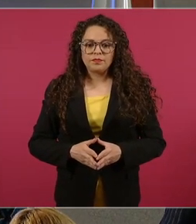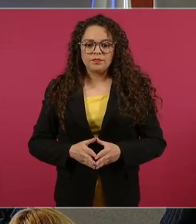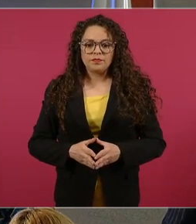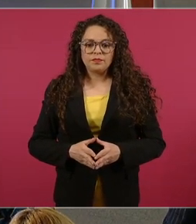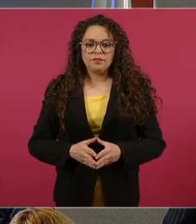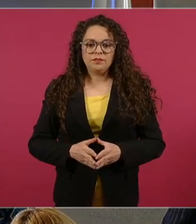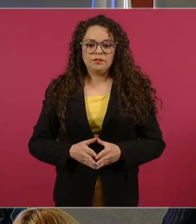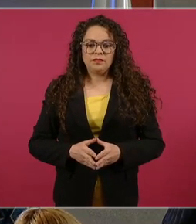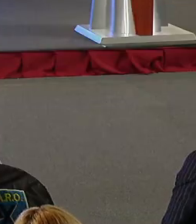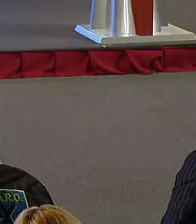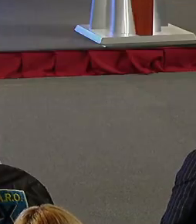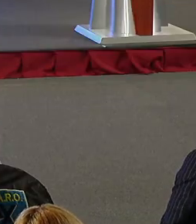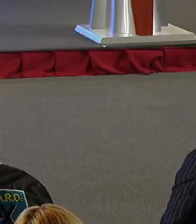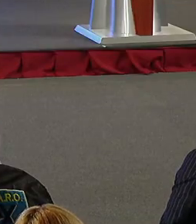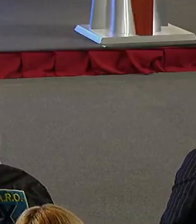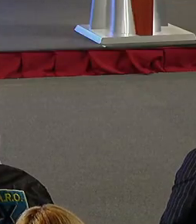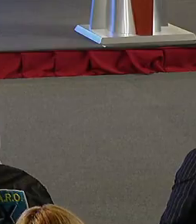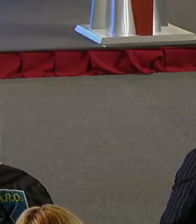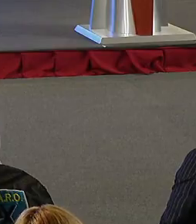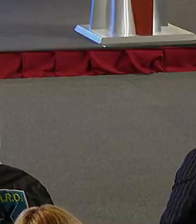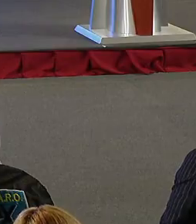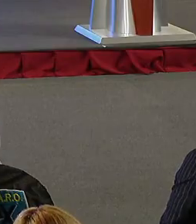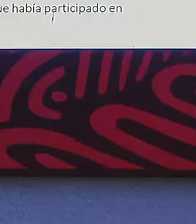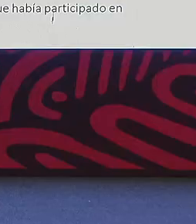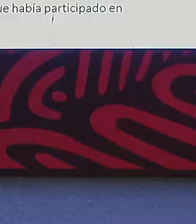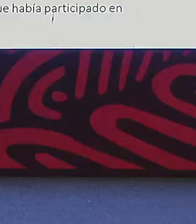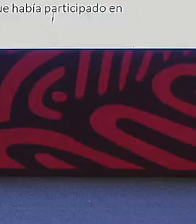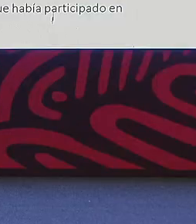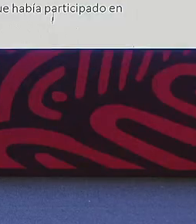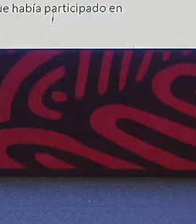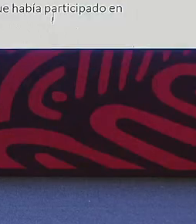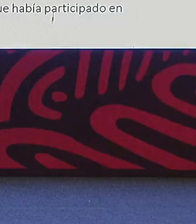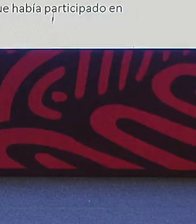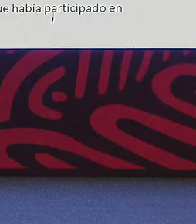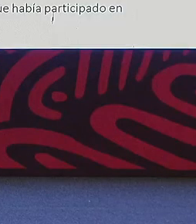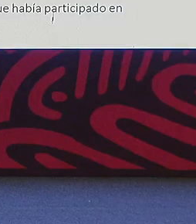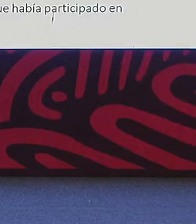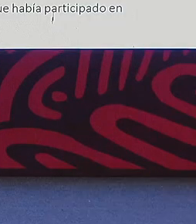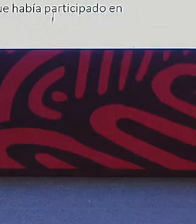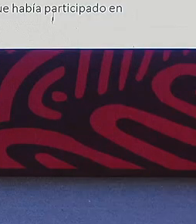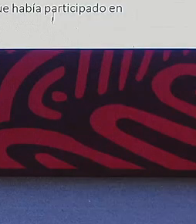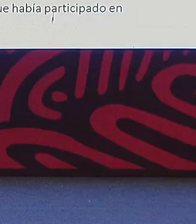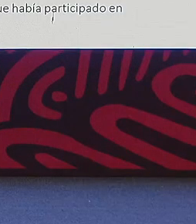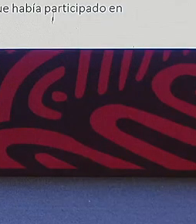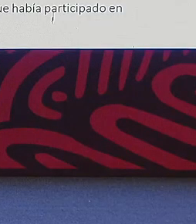Recuerdo que en esos días, esto es de mi cosecha,